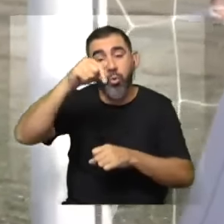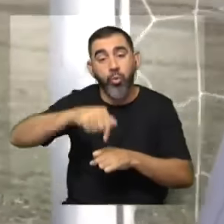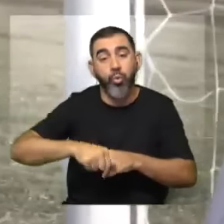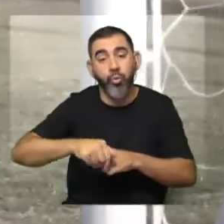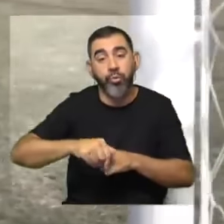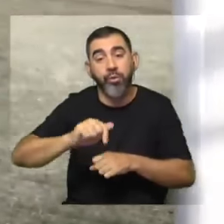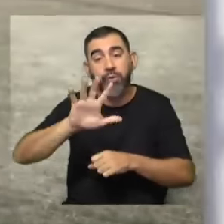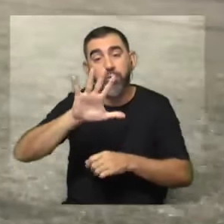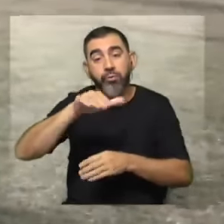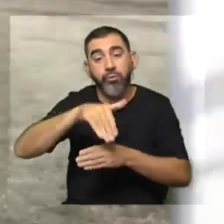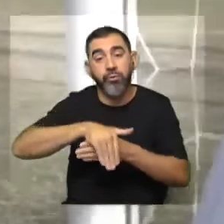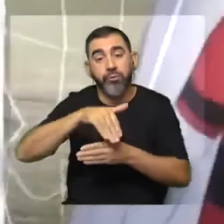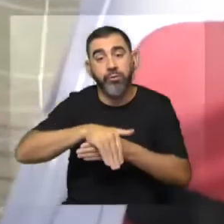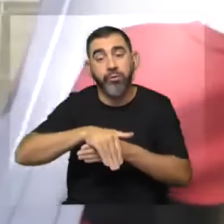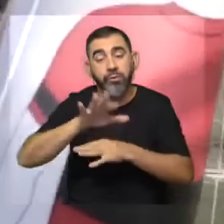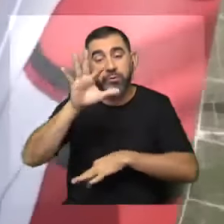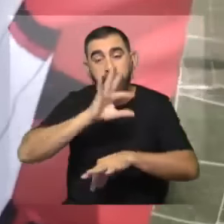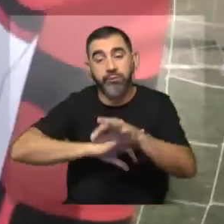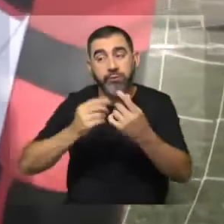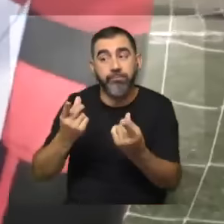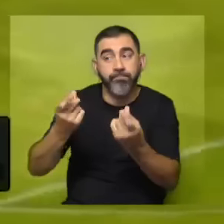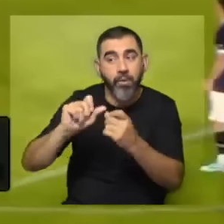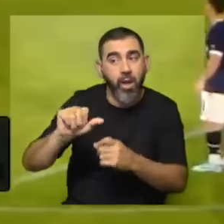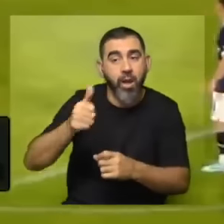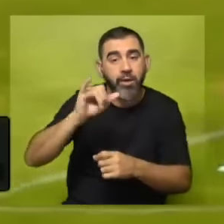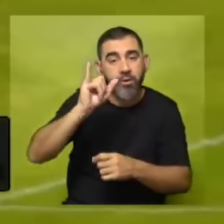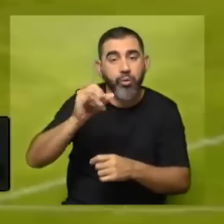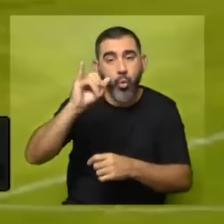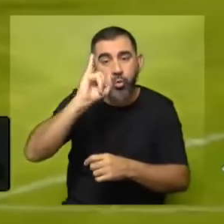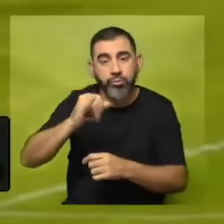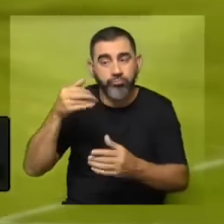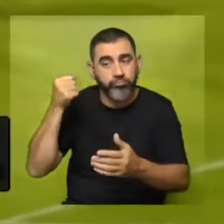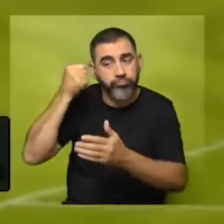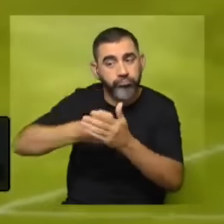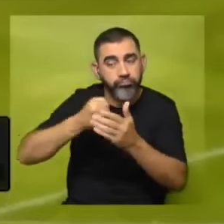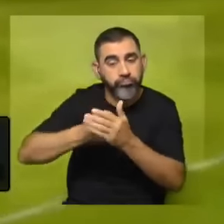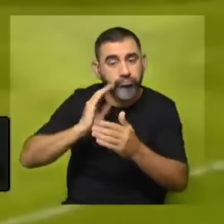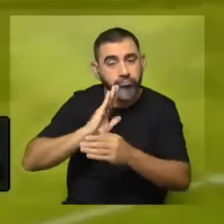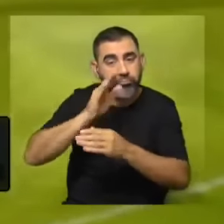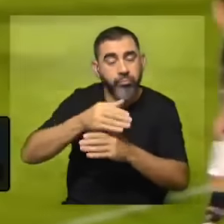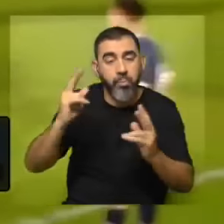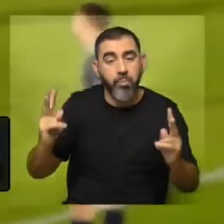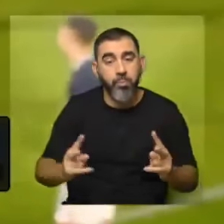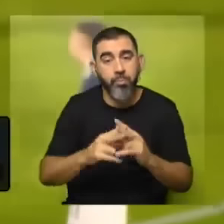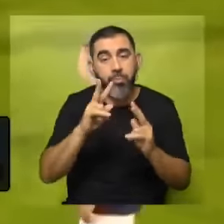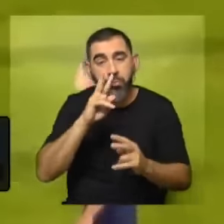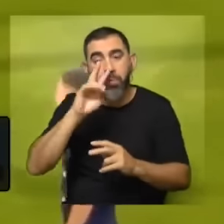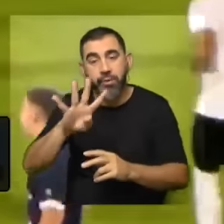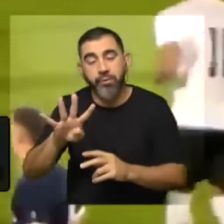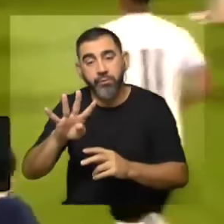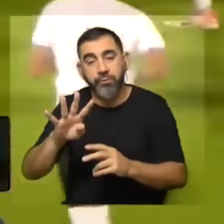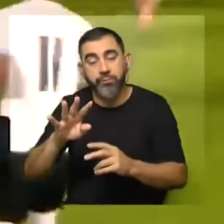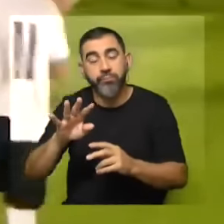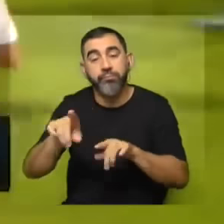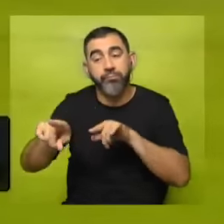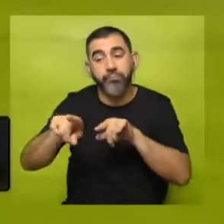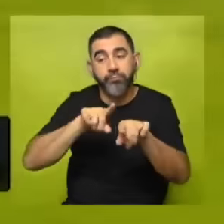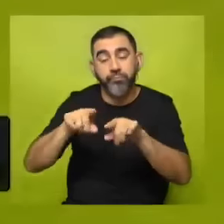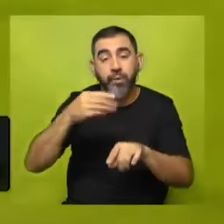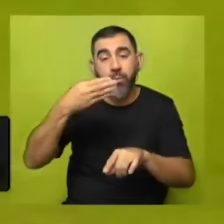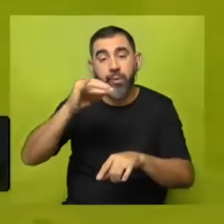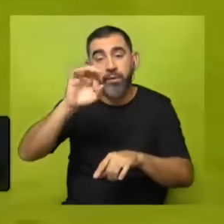a las 5 de la tarde la Celeste tiene la necesidad de ganar para luchar por la clasificación a París 2024 los dirigidos por Marcelo bielsa